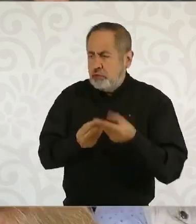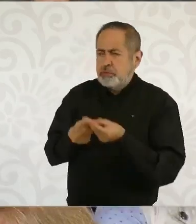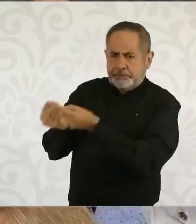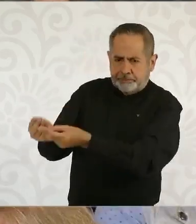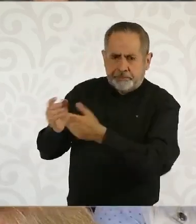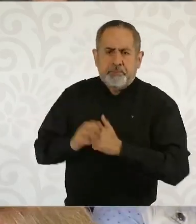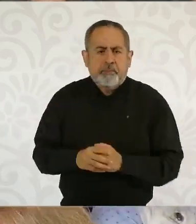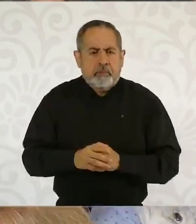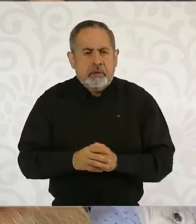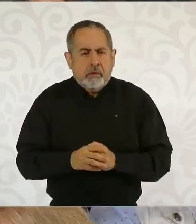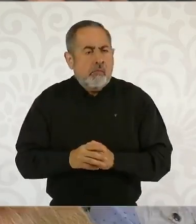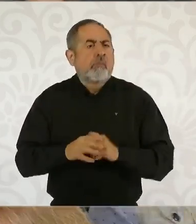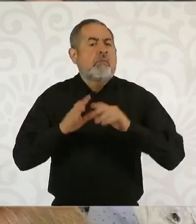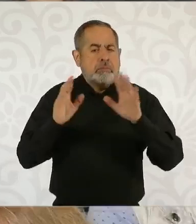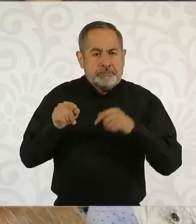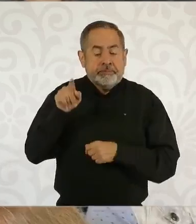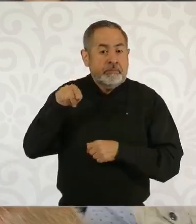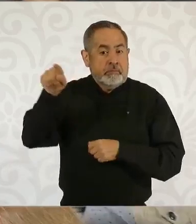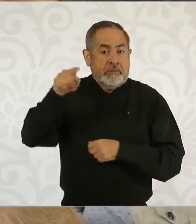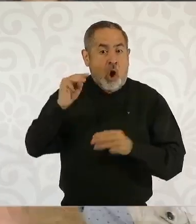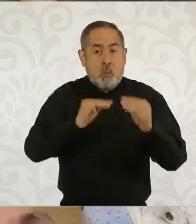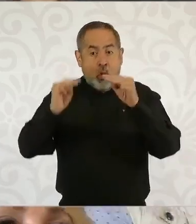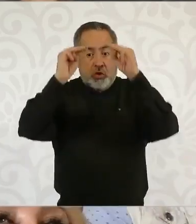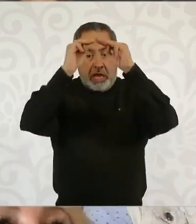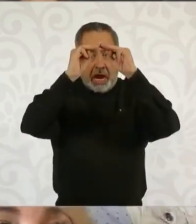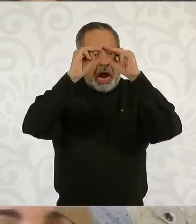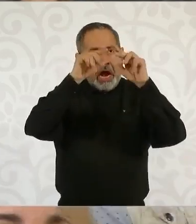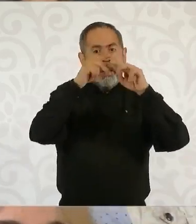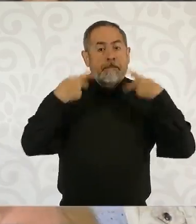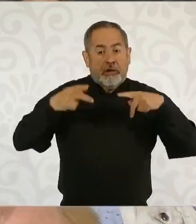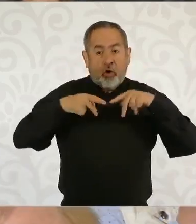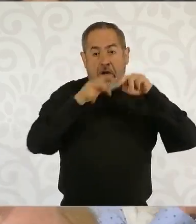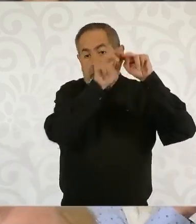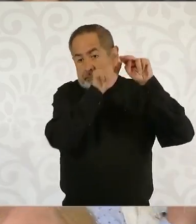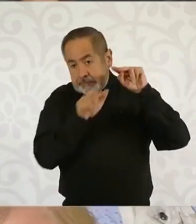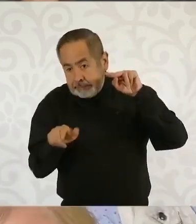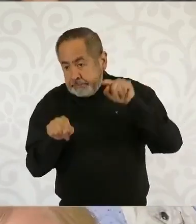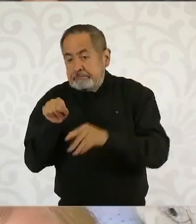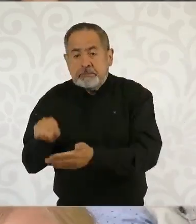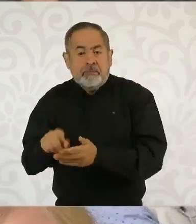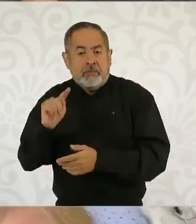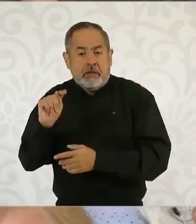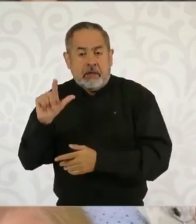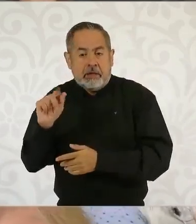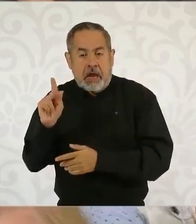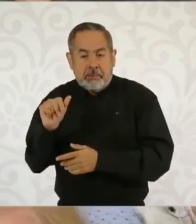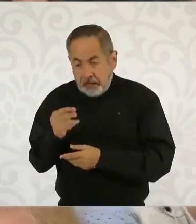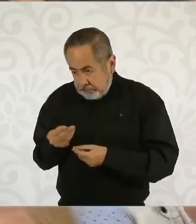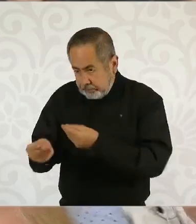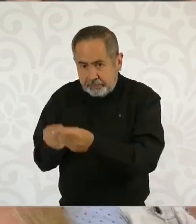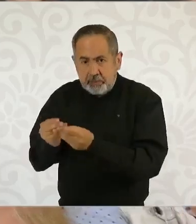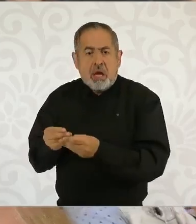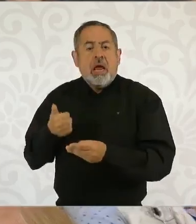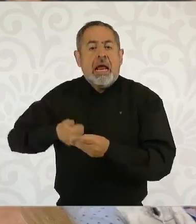los comisariados de las montañas, llegaron a Tlapa, se hizo una sistematización y se puso comunidad